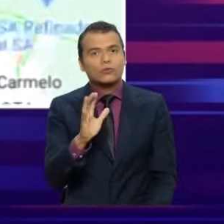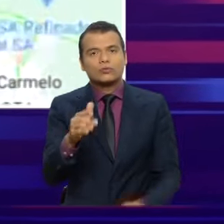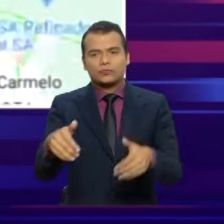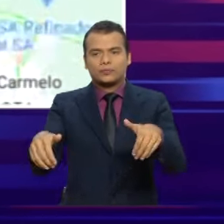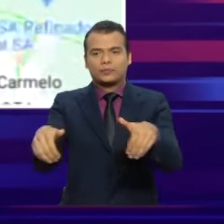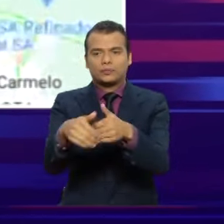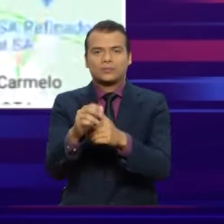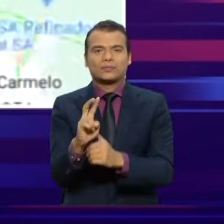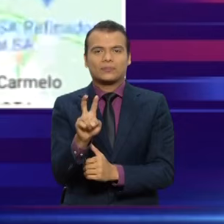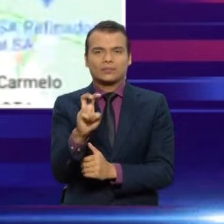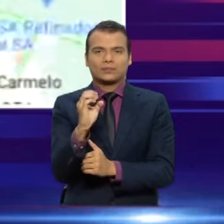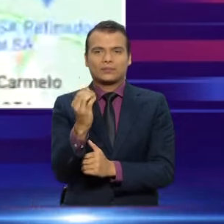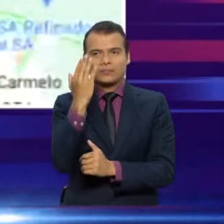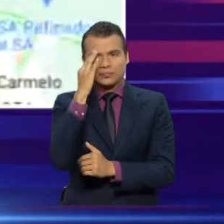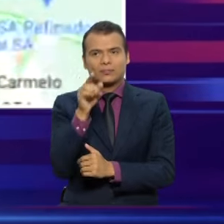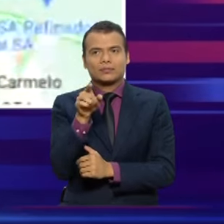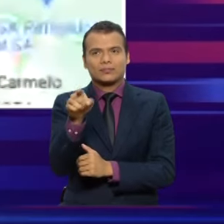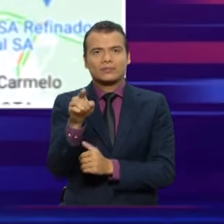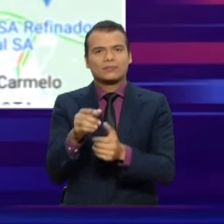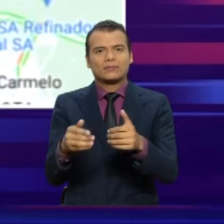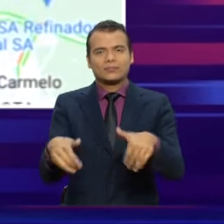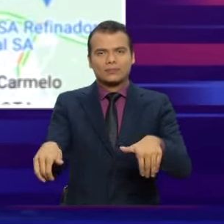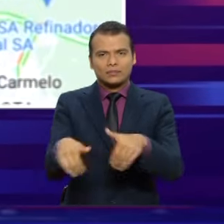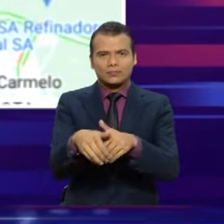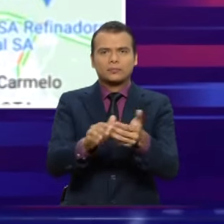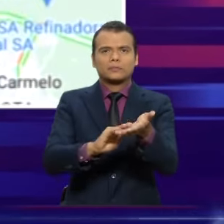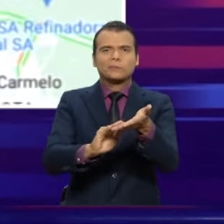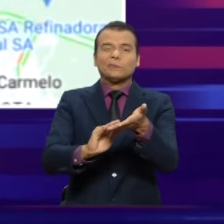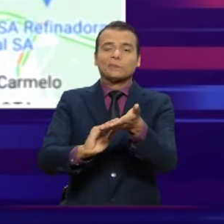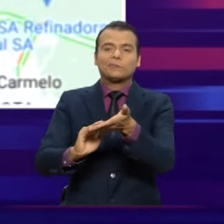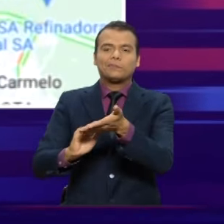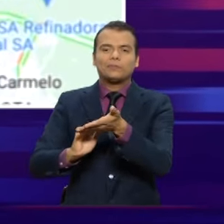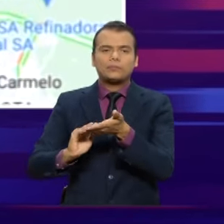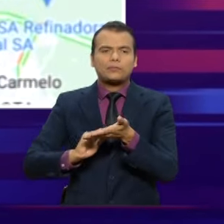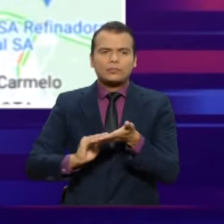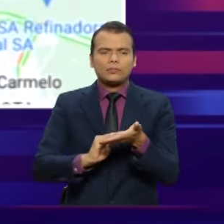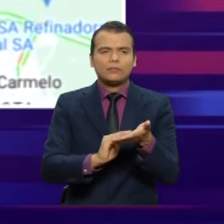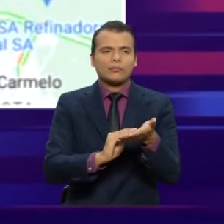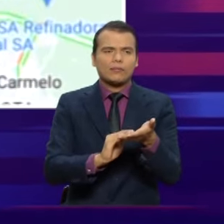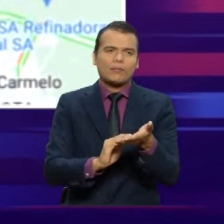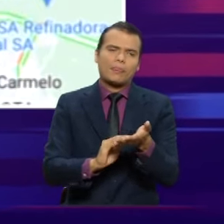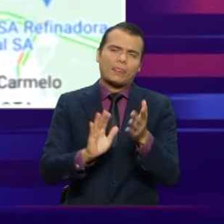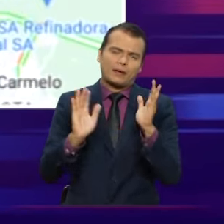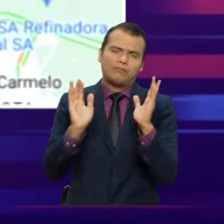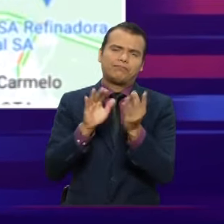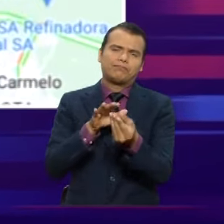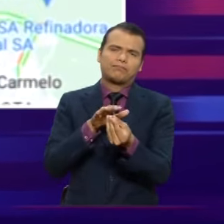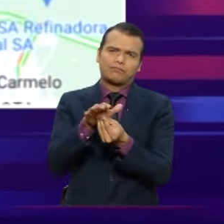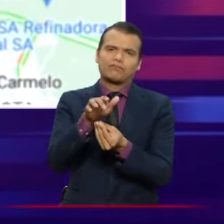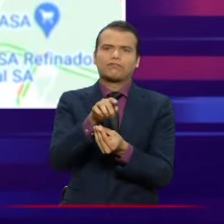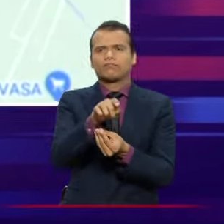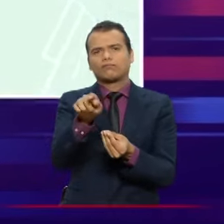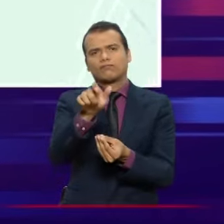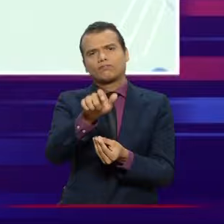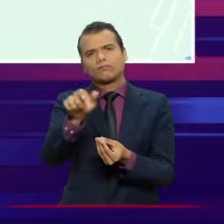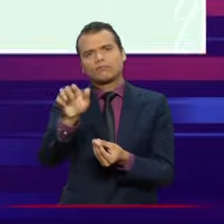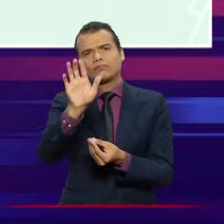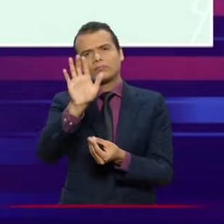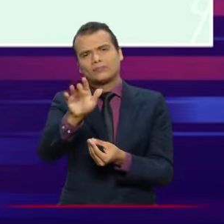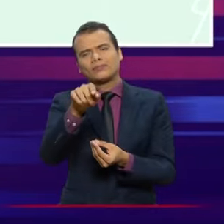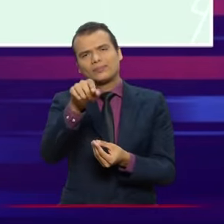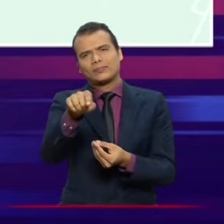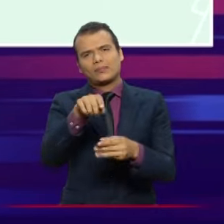está recuperando la capa asfáltica, es una intervención que se está haciendo. Hoy genera algún tipo de inconveniente. Recomendamos hacer uso de la